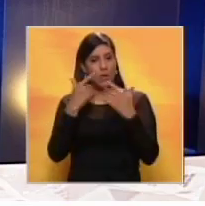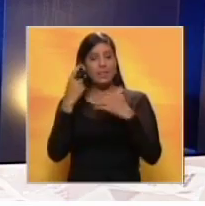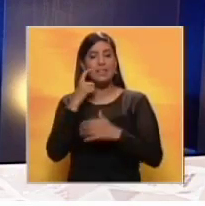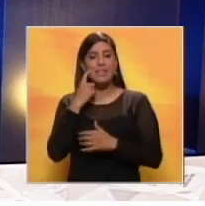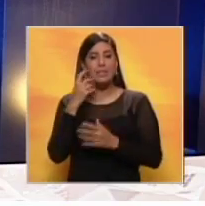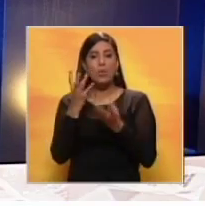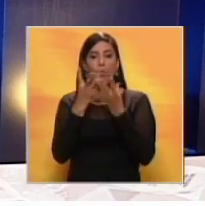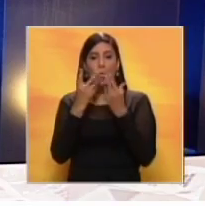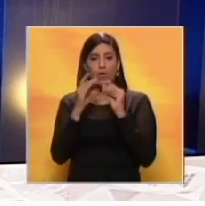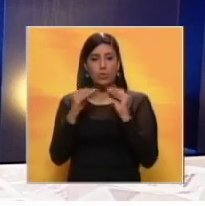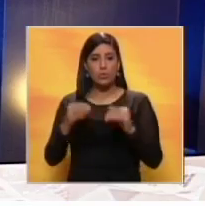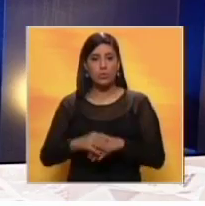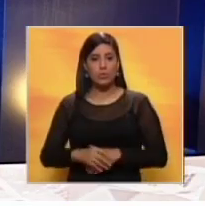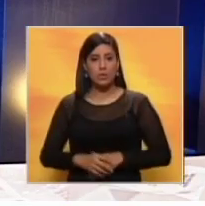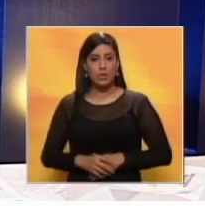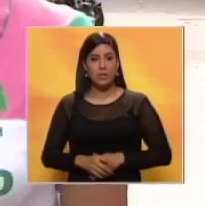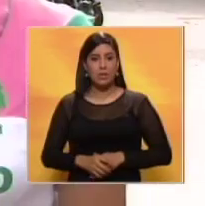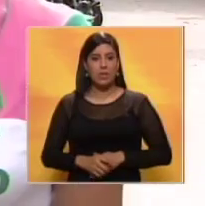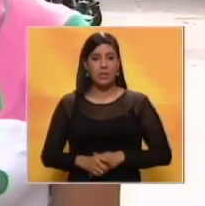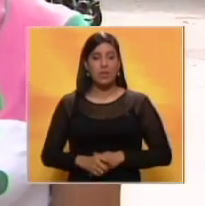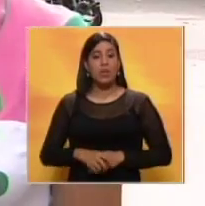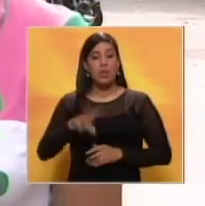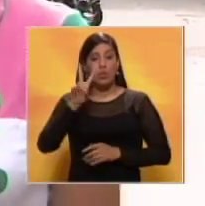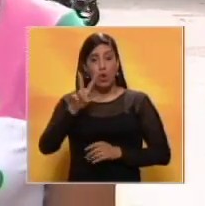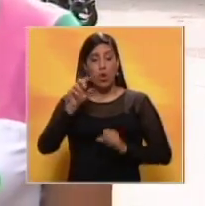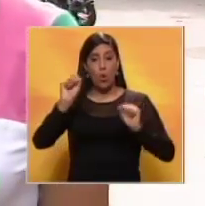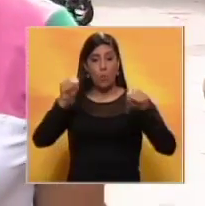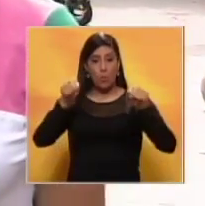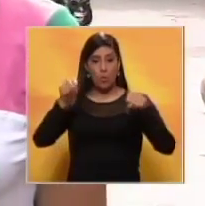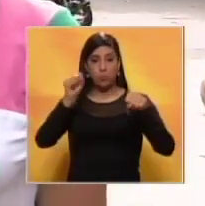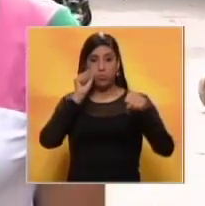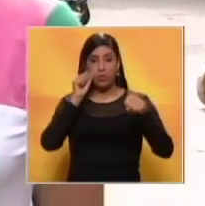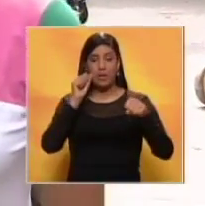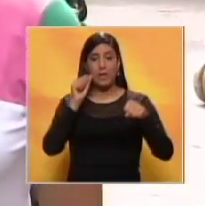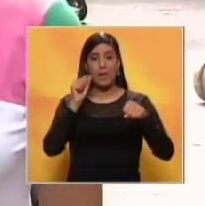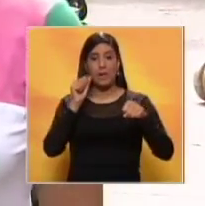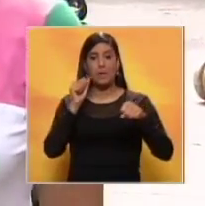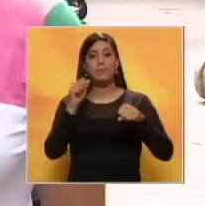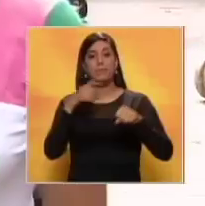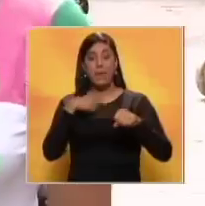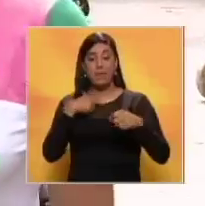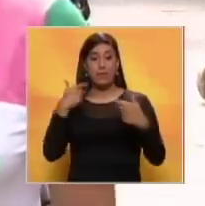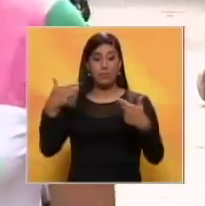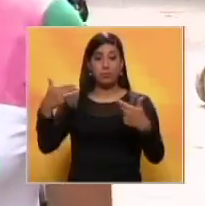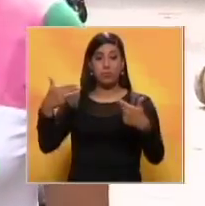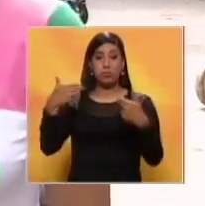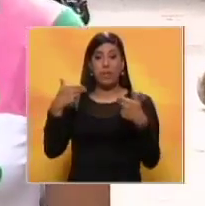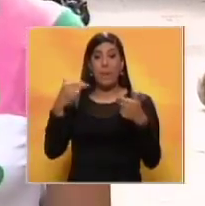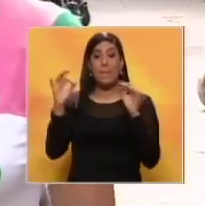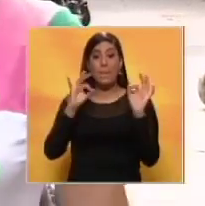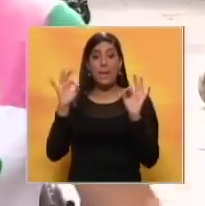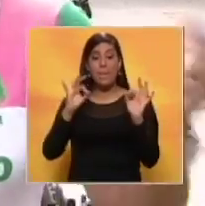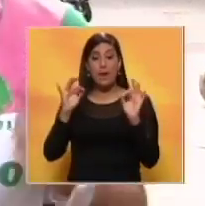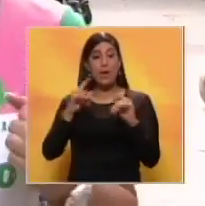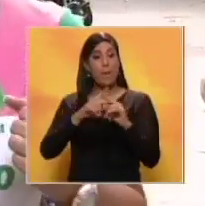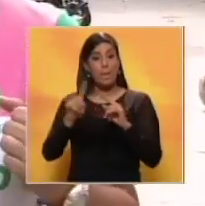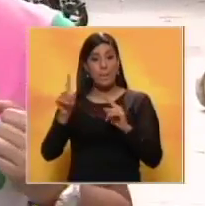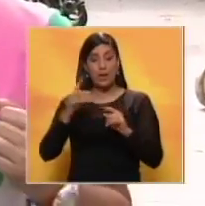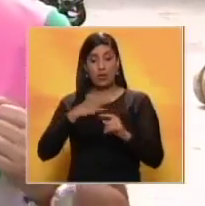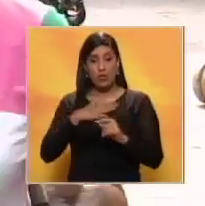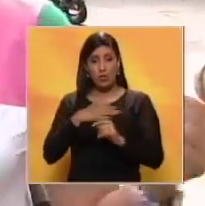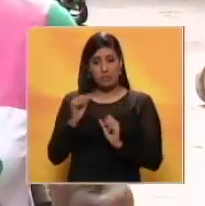Gutiérrez nos presenta más detalles. Dos motorizados. Uh-huh. Y me quisieron asaltar, pero